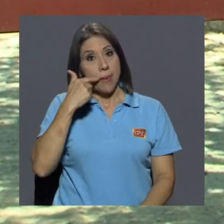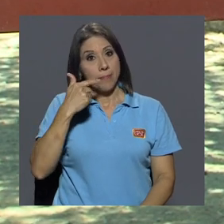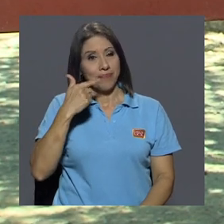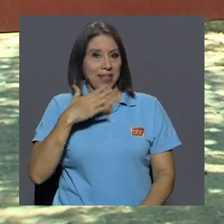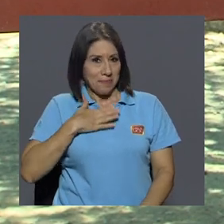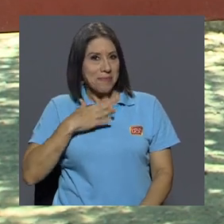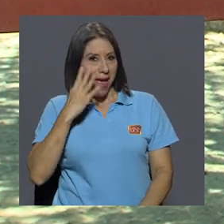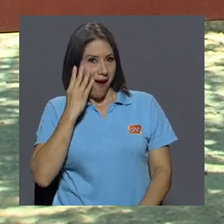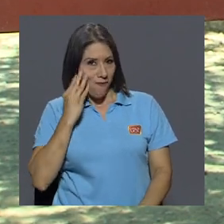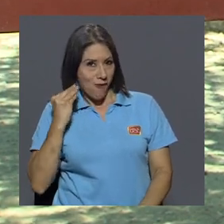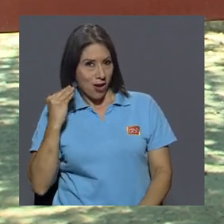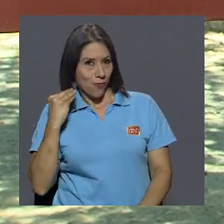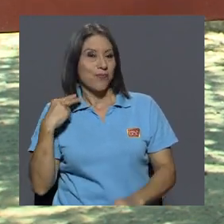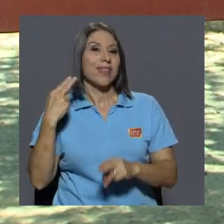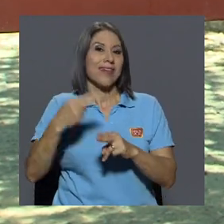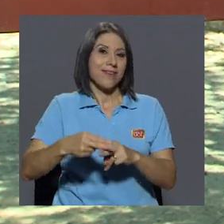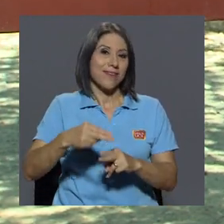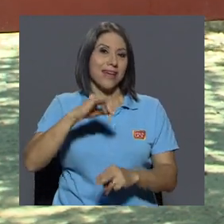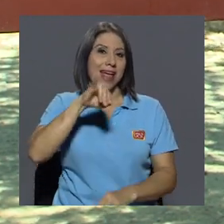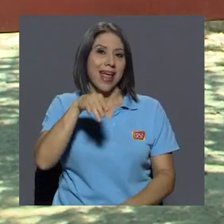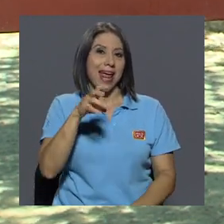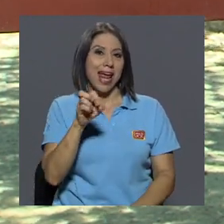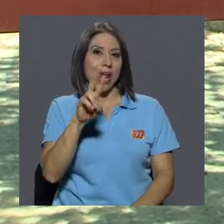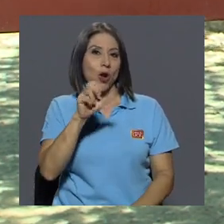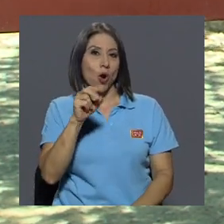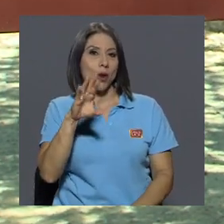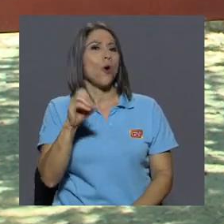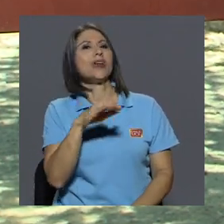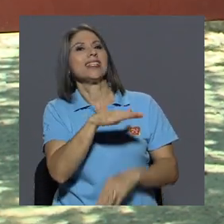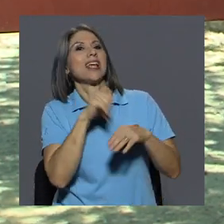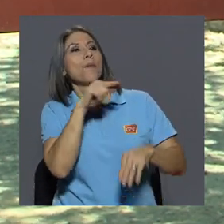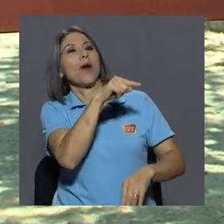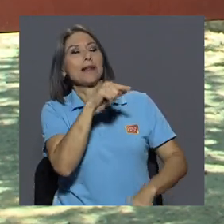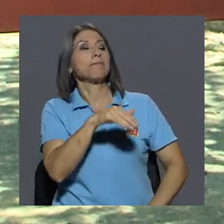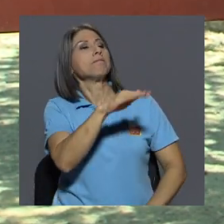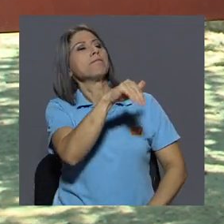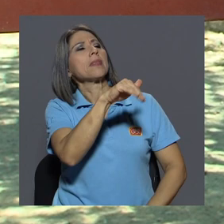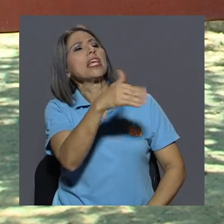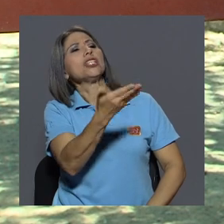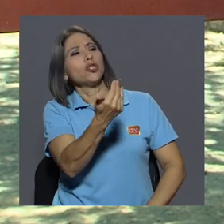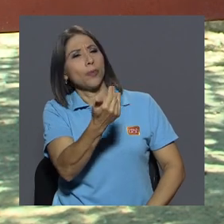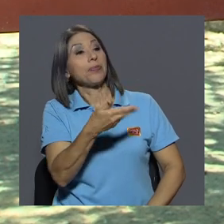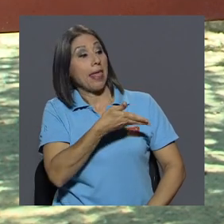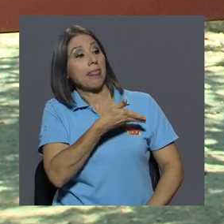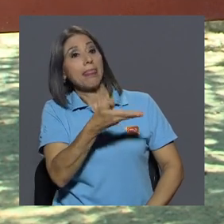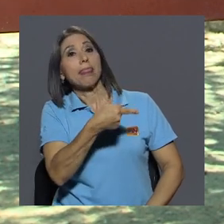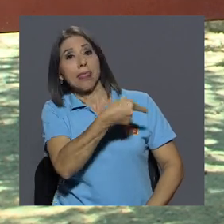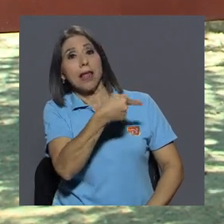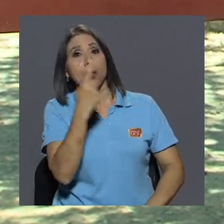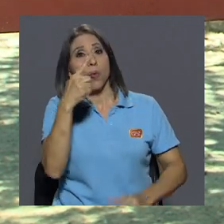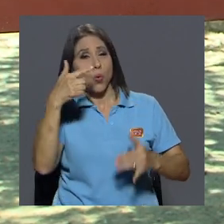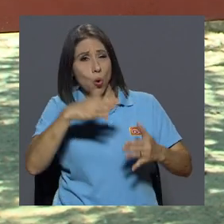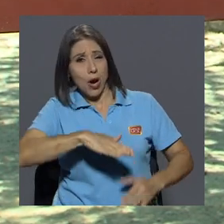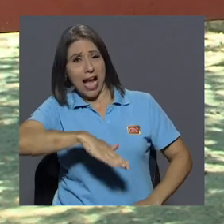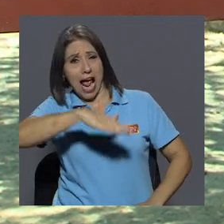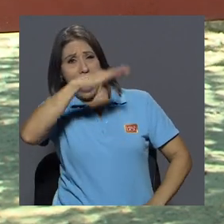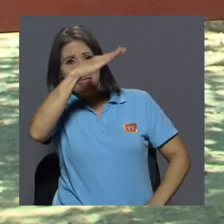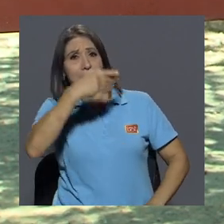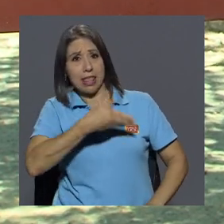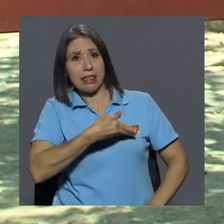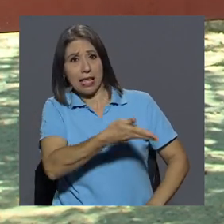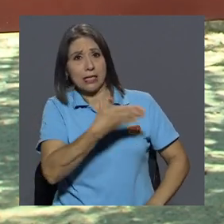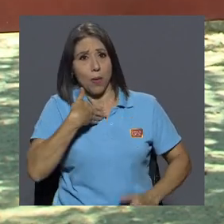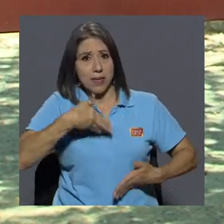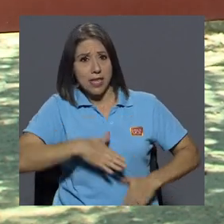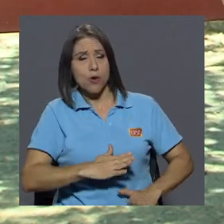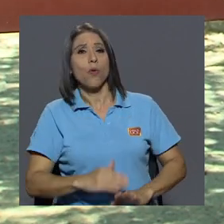abuelo, Jerónimo, llamó a Quincho. Quincho, démele uno grande de los grandes a mi